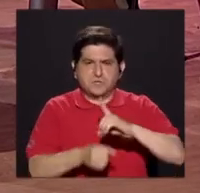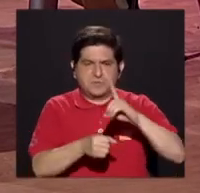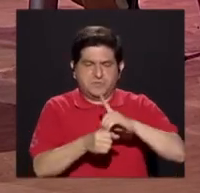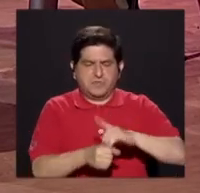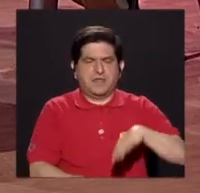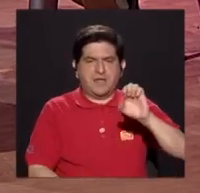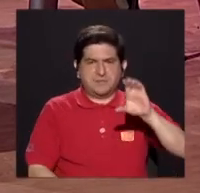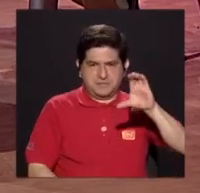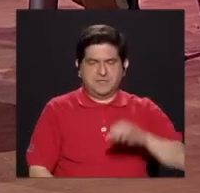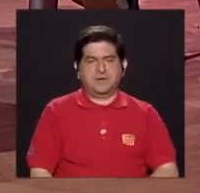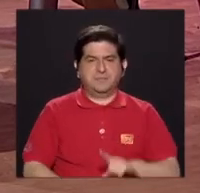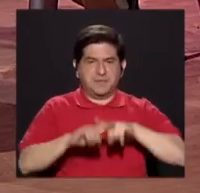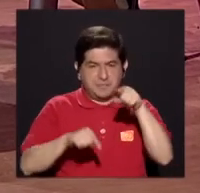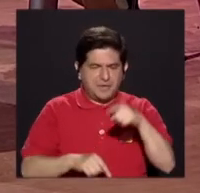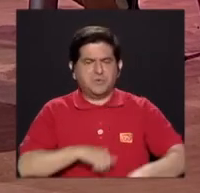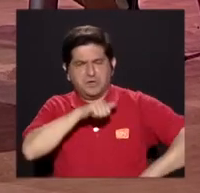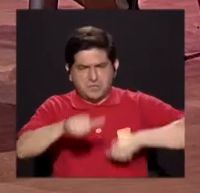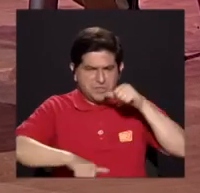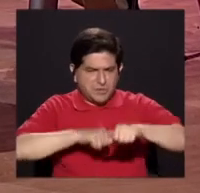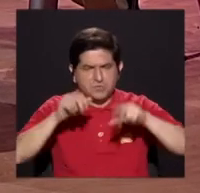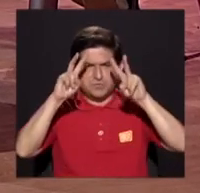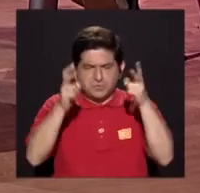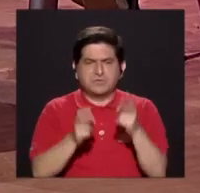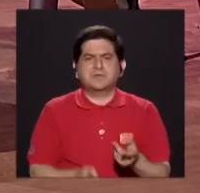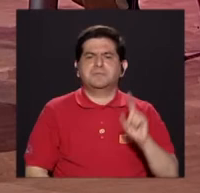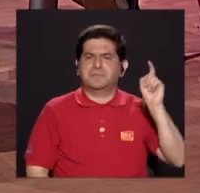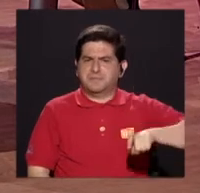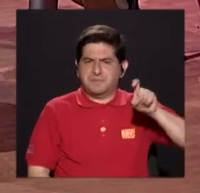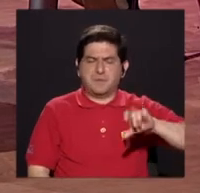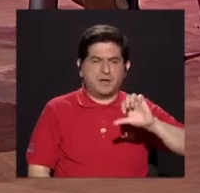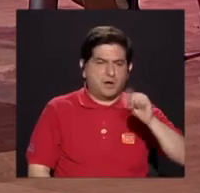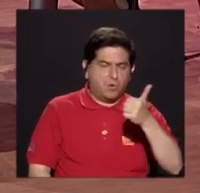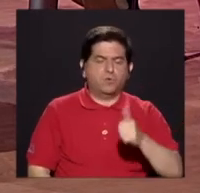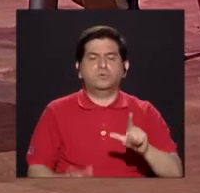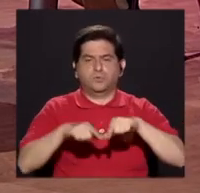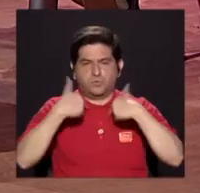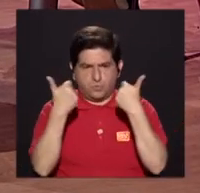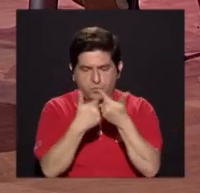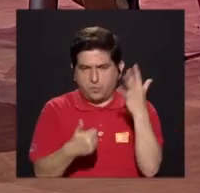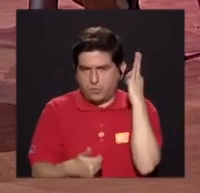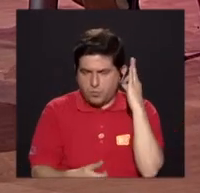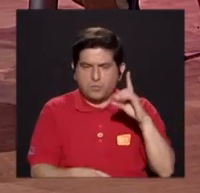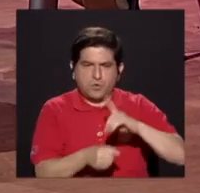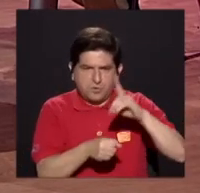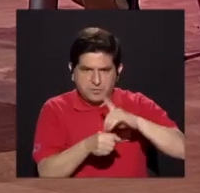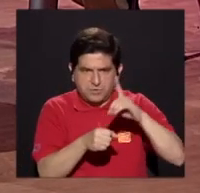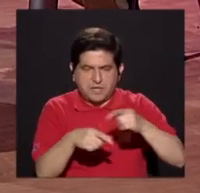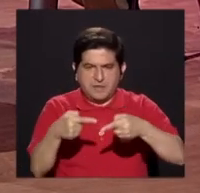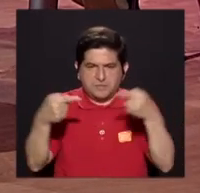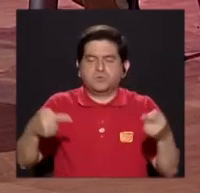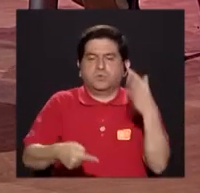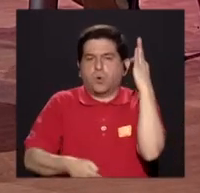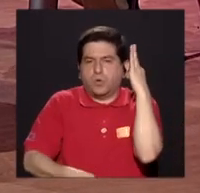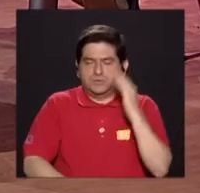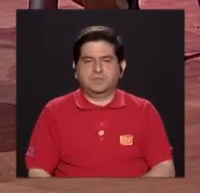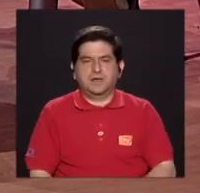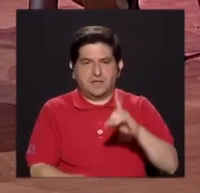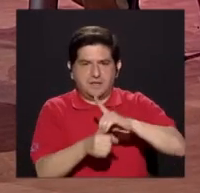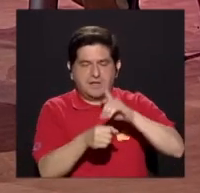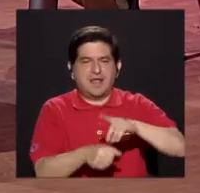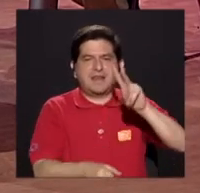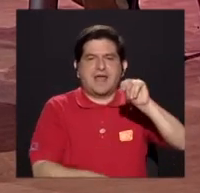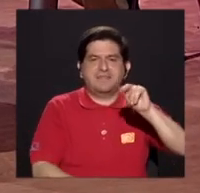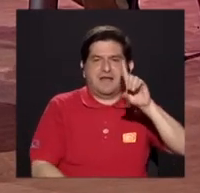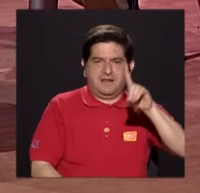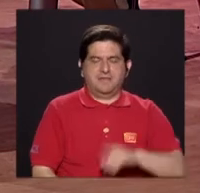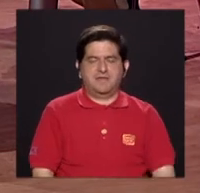el objetivo, pero planteó con vehemencia un tema necesario. Lo otro es que en el mismo bloque de mujeres hay diputadas antimujeres, como la diputada Natalia